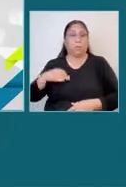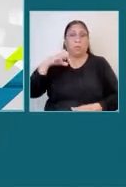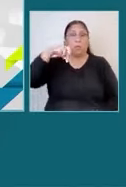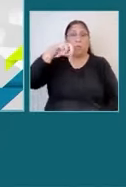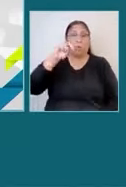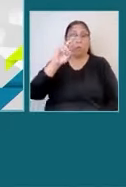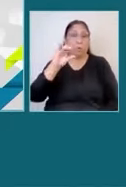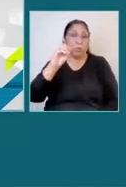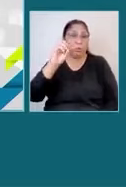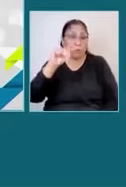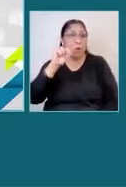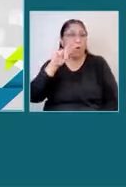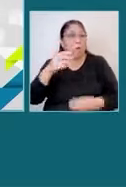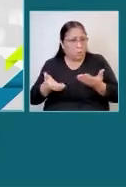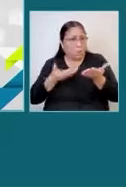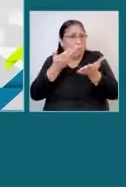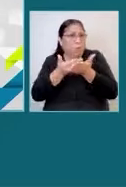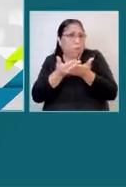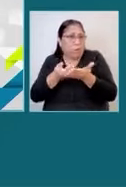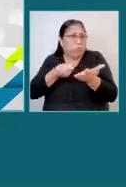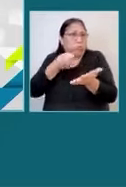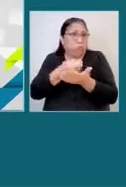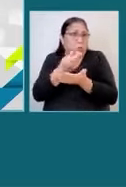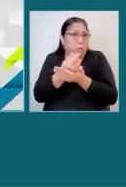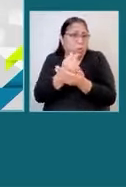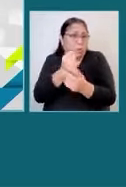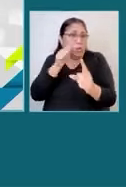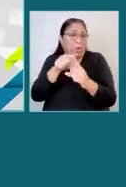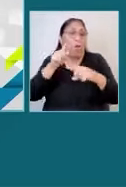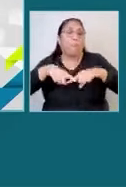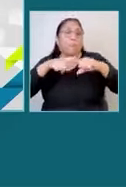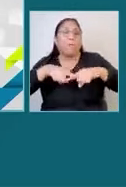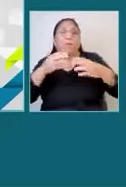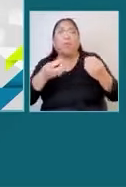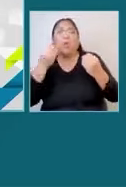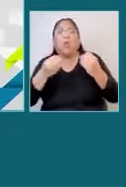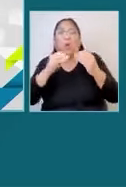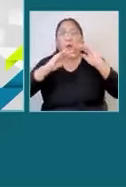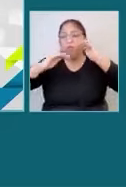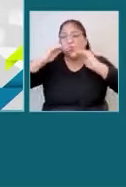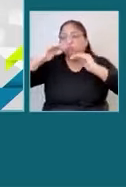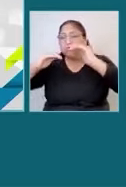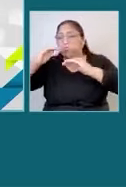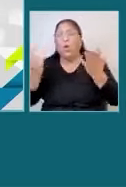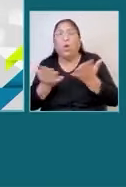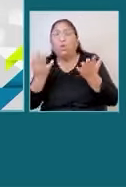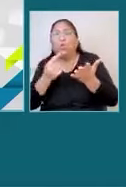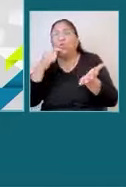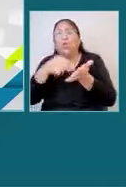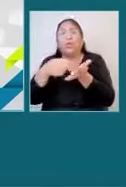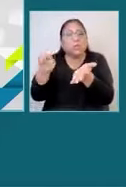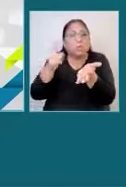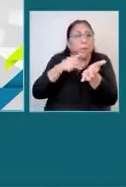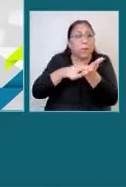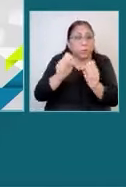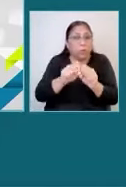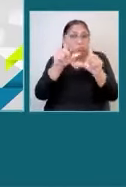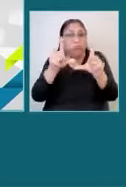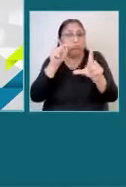provee financiamiento directo según la etapa de crecimiento en el que se encuentran las startups, ¿no? A través